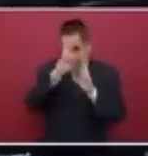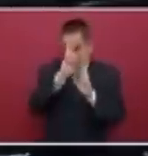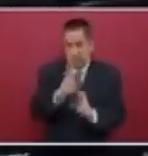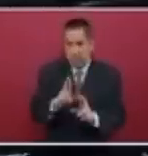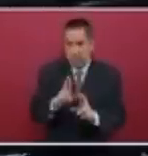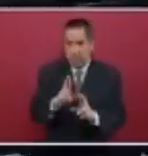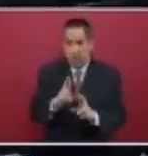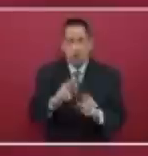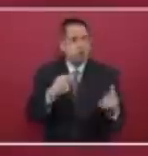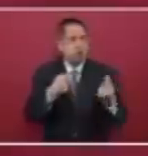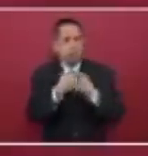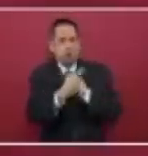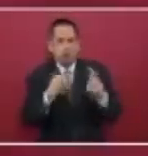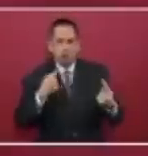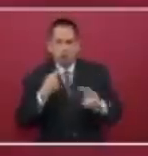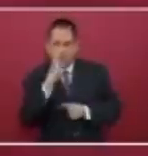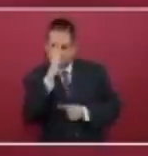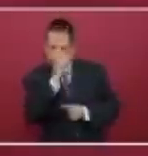mutuo